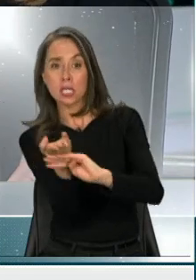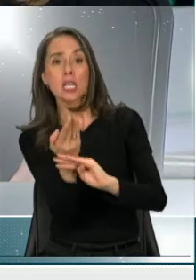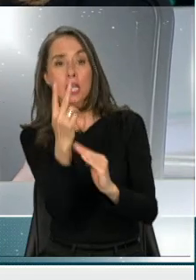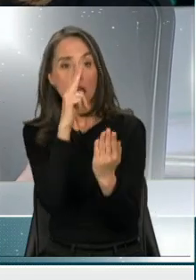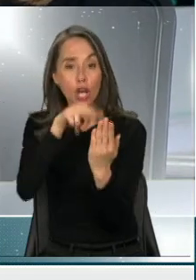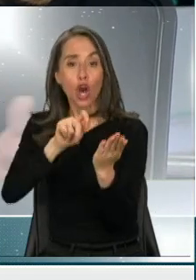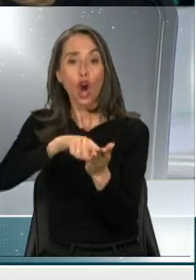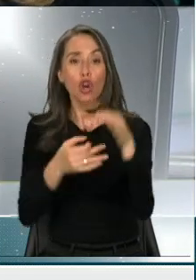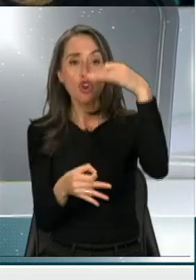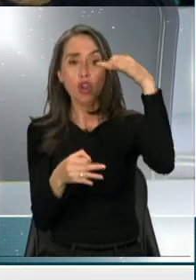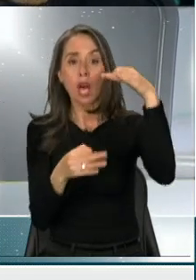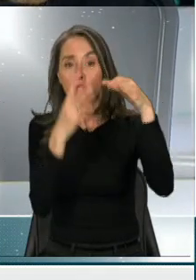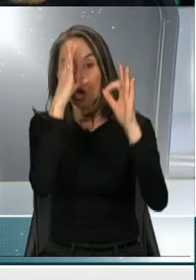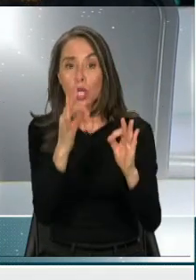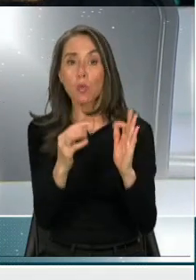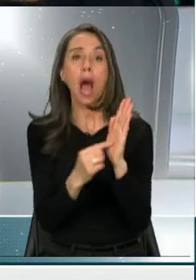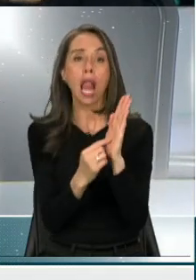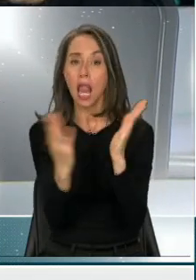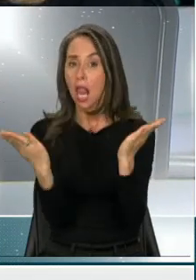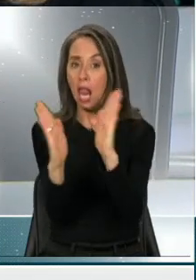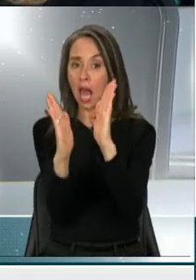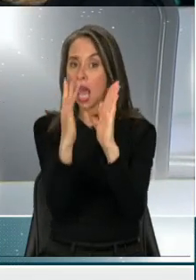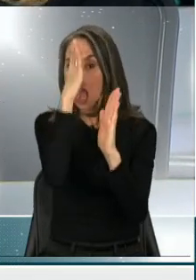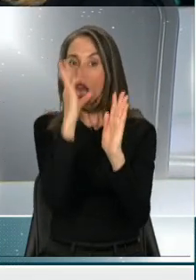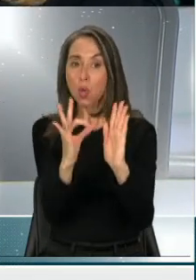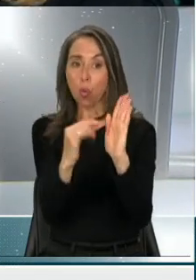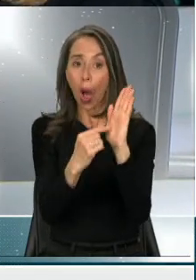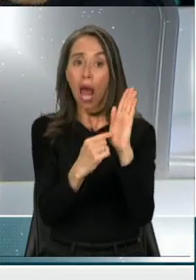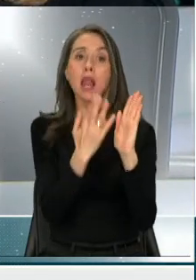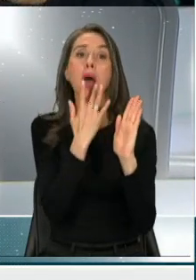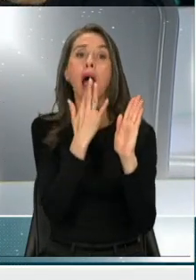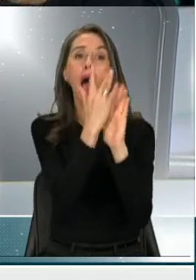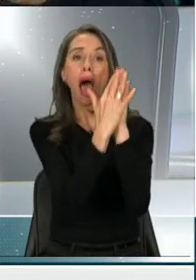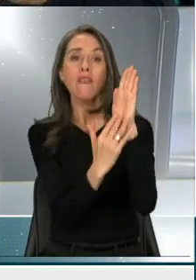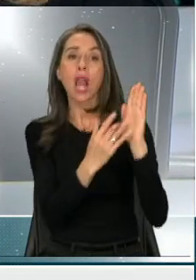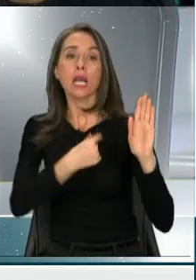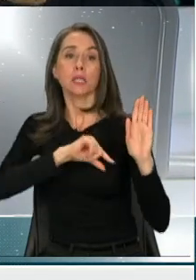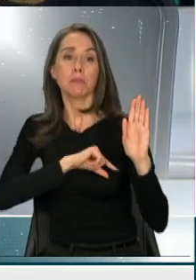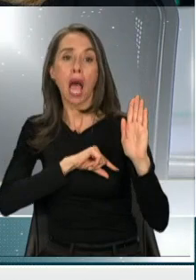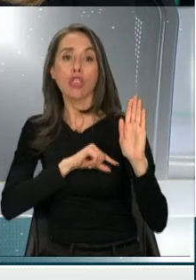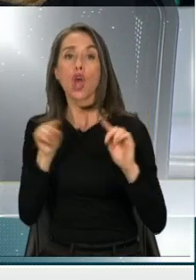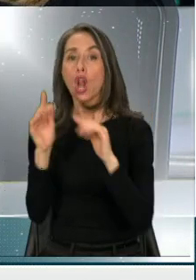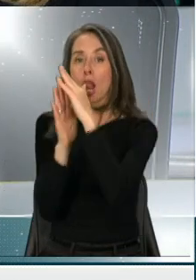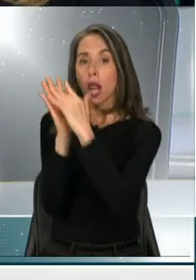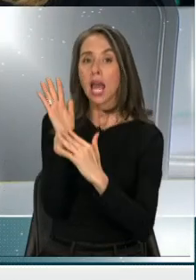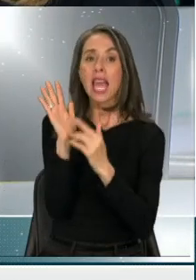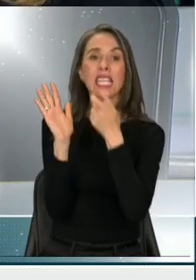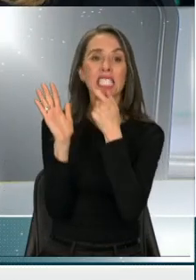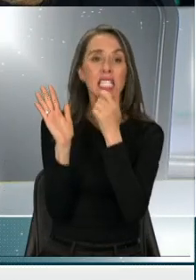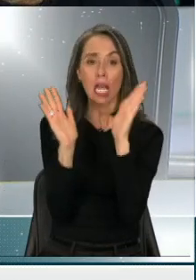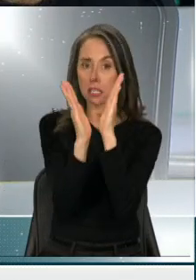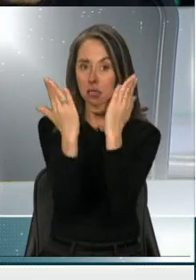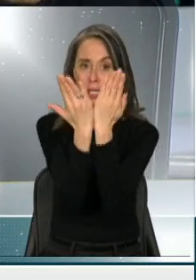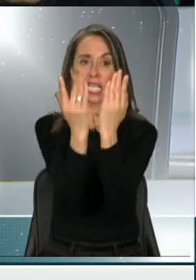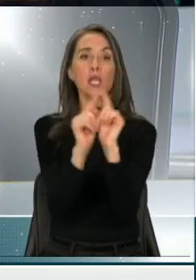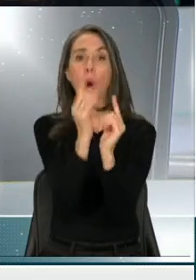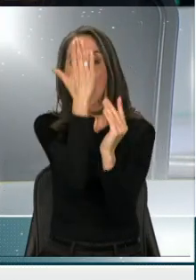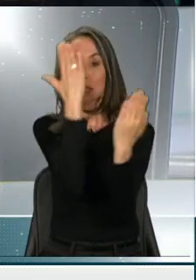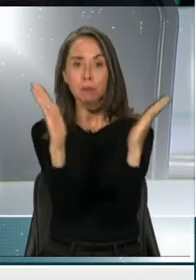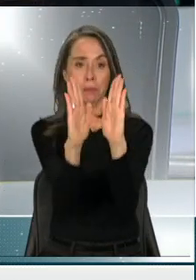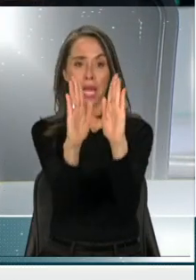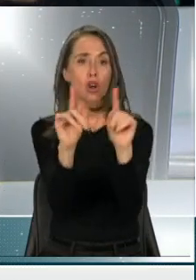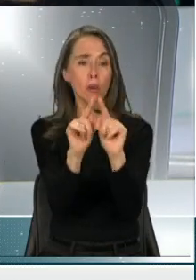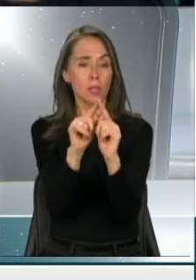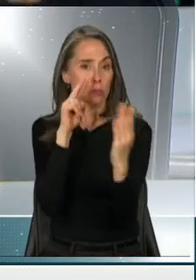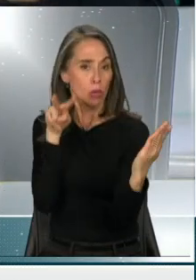claro nada más claro un contrato idéntico en español que básicamente es el mismo y eso nos debe llamar la atención porque lo que